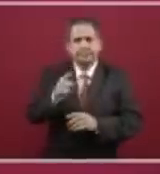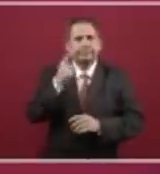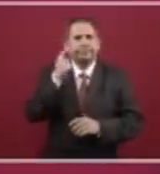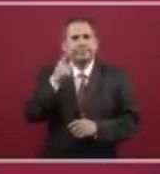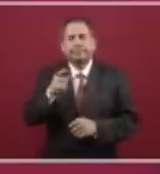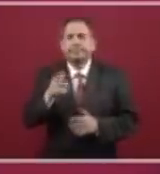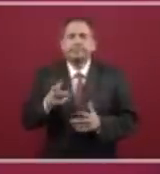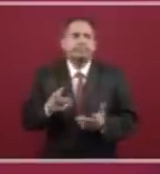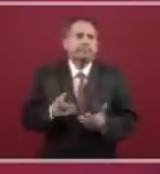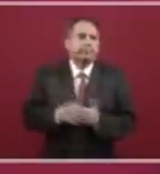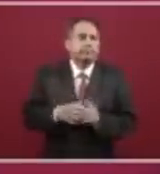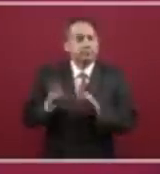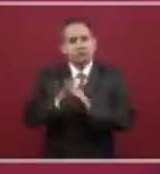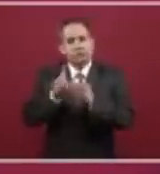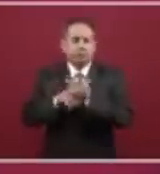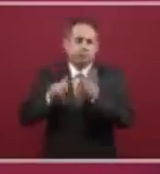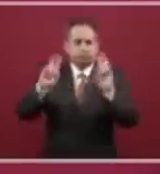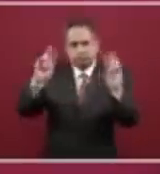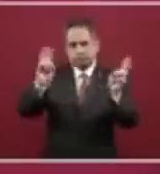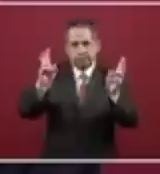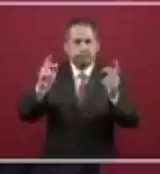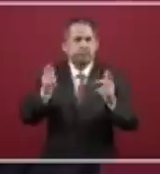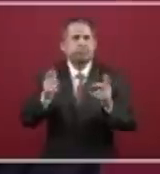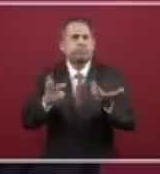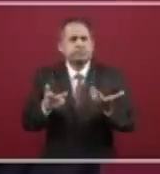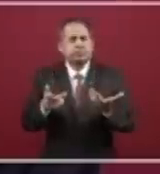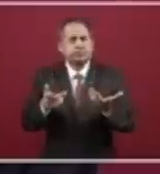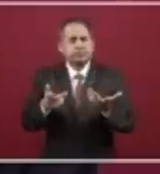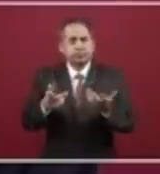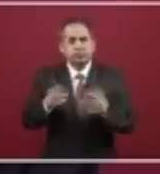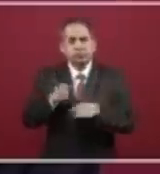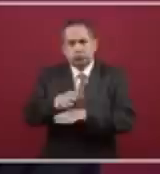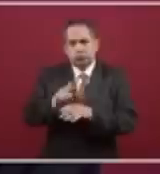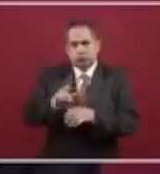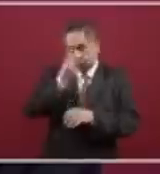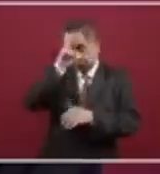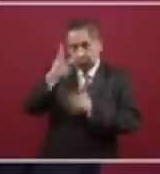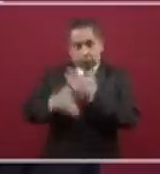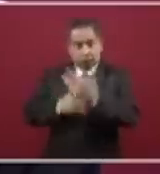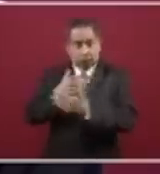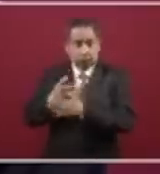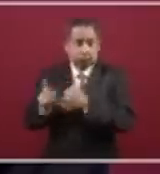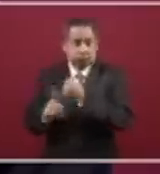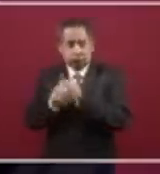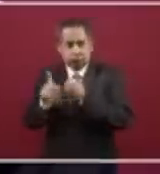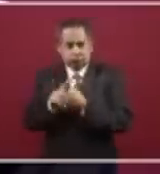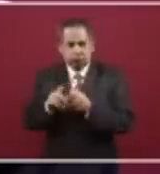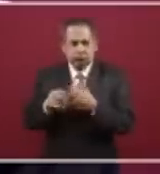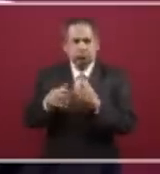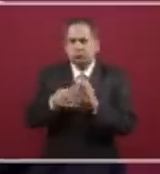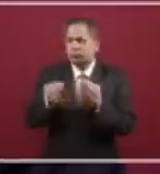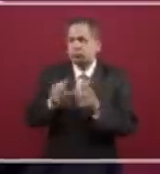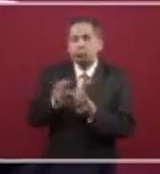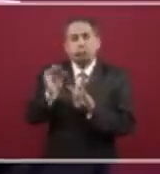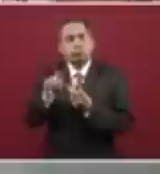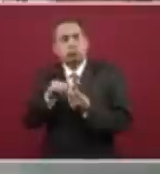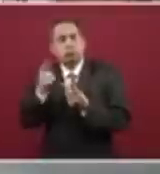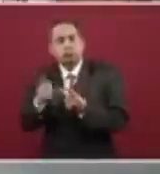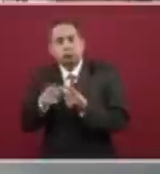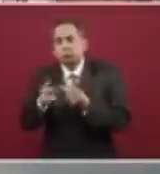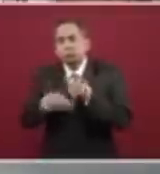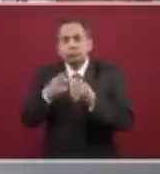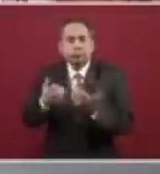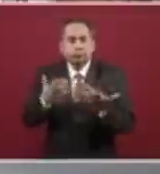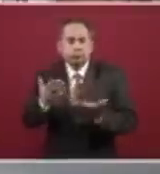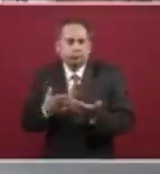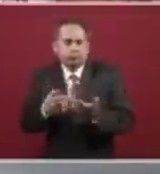tratar el tema de la violencia y la opción la alternativa lo que se está